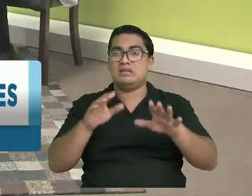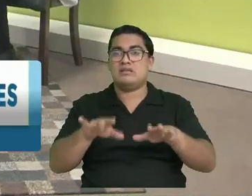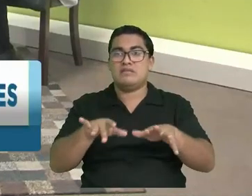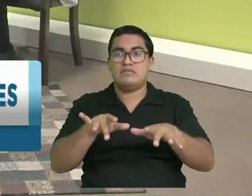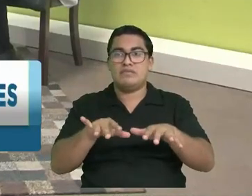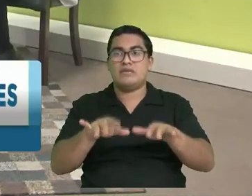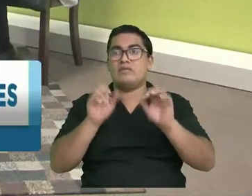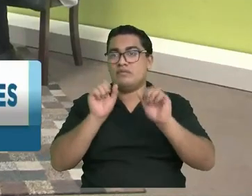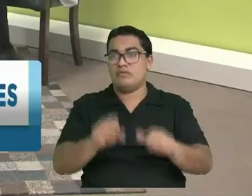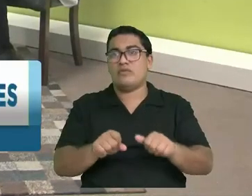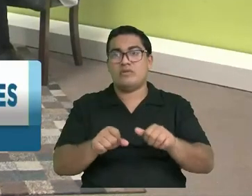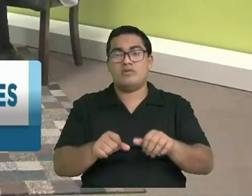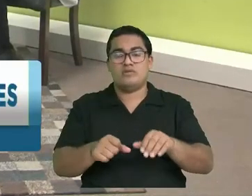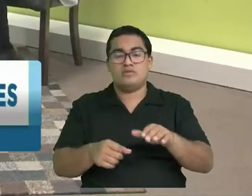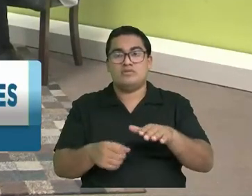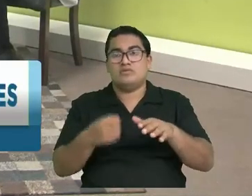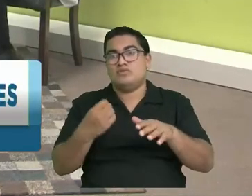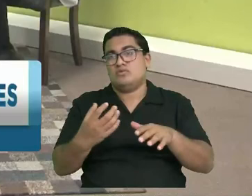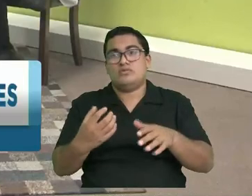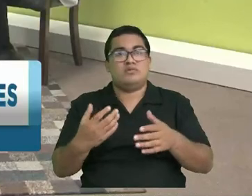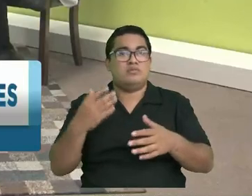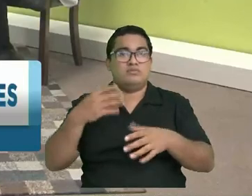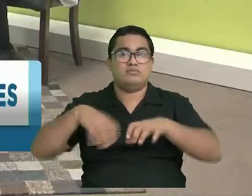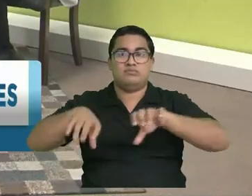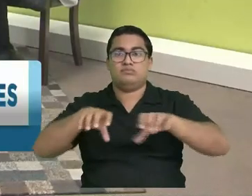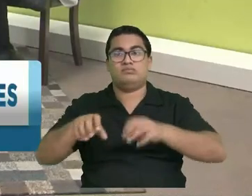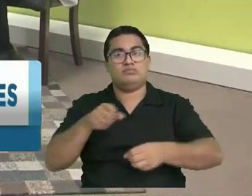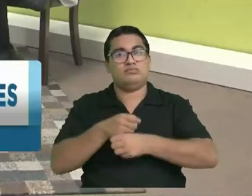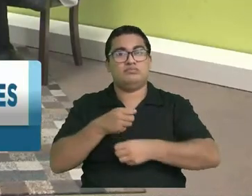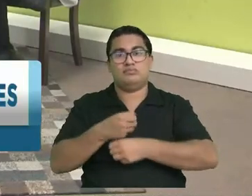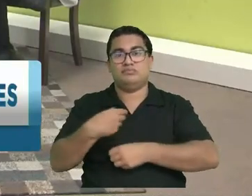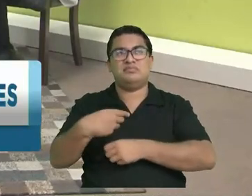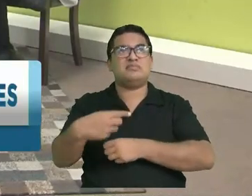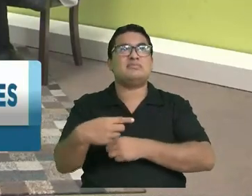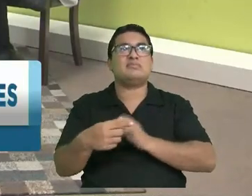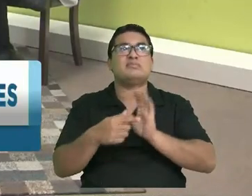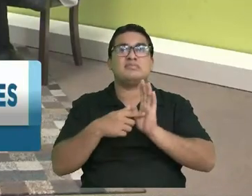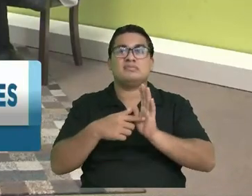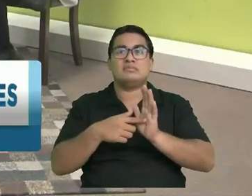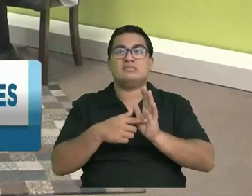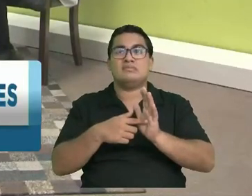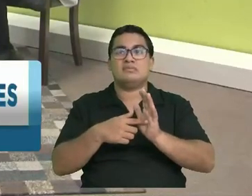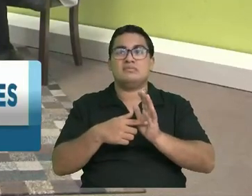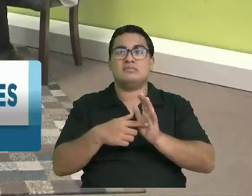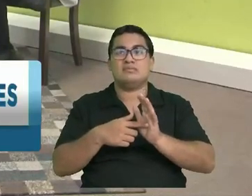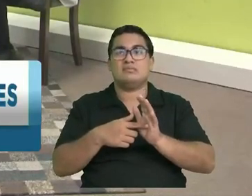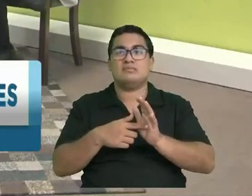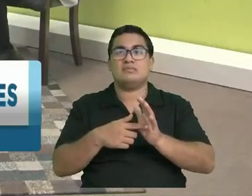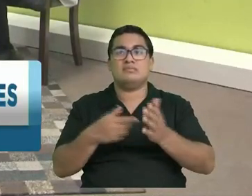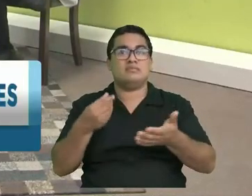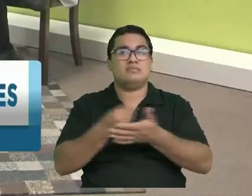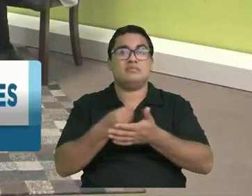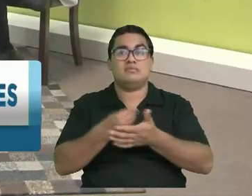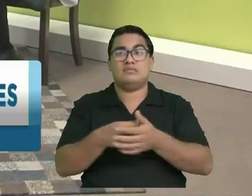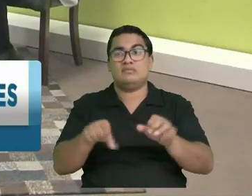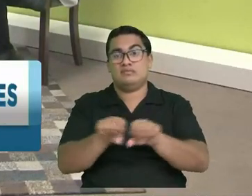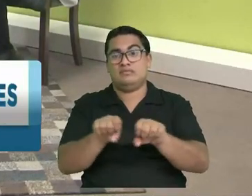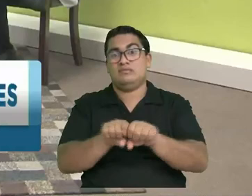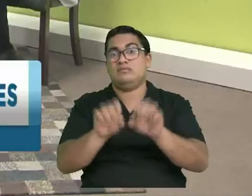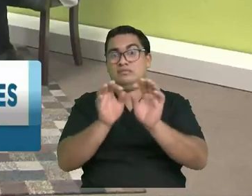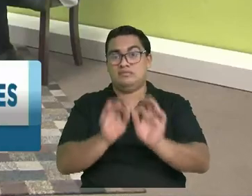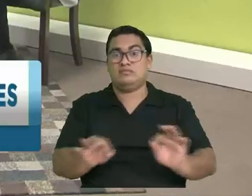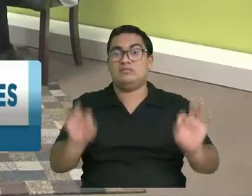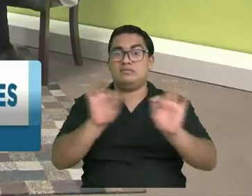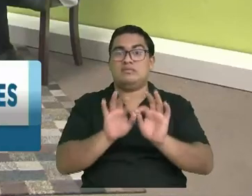puede sufrir un tipo de inflamación por la actividad cotidiana e inclusive generarte una talla más. Hasta la compra del calzado es muy